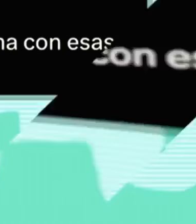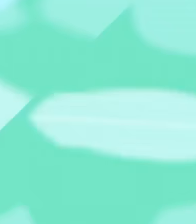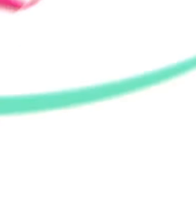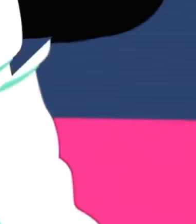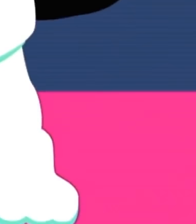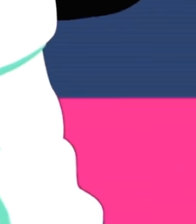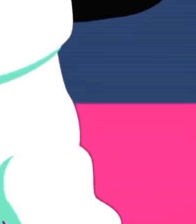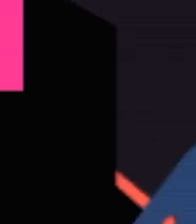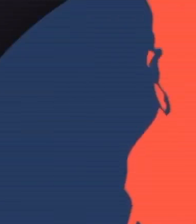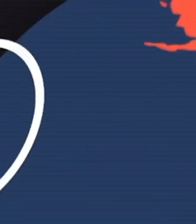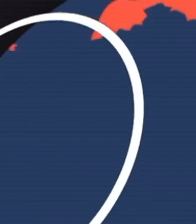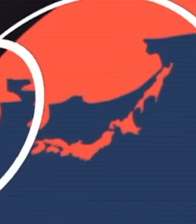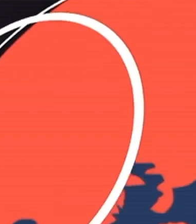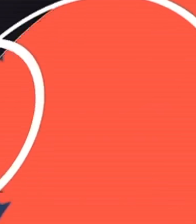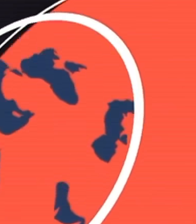desconocido.